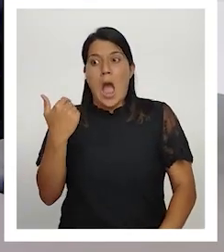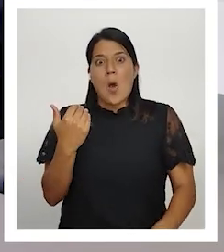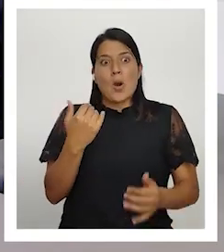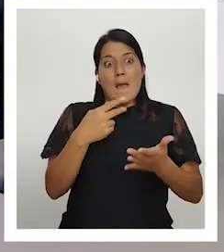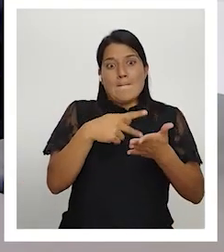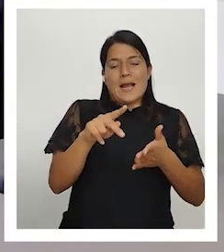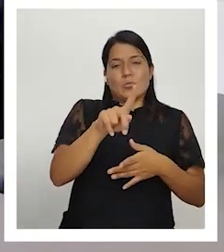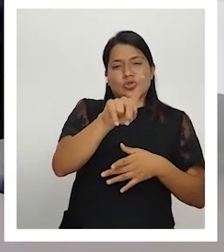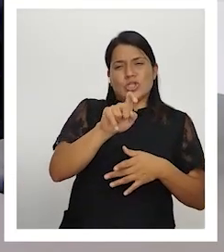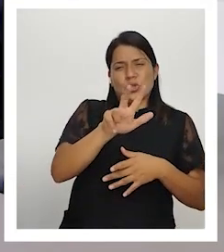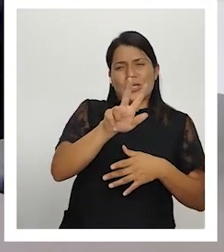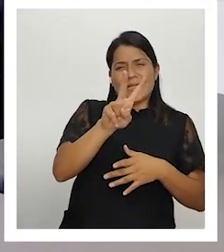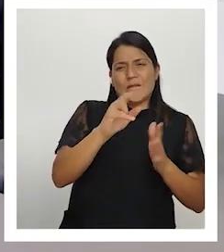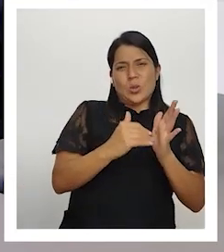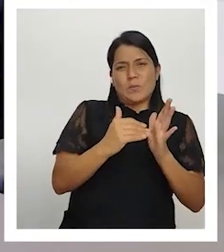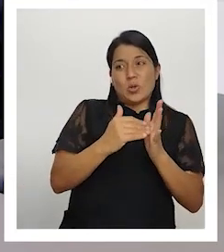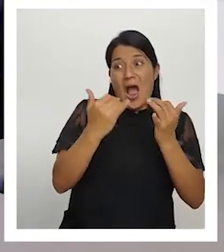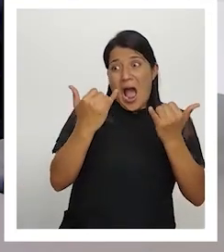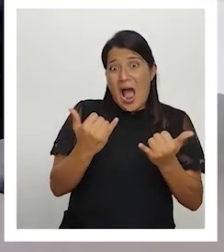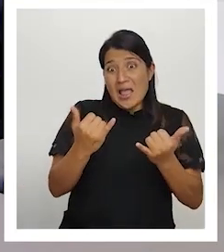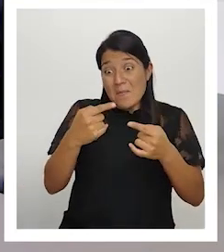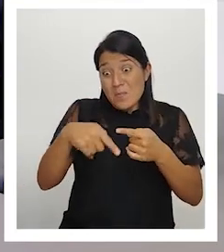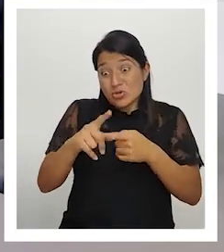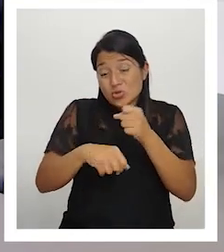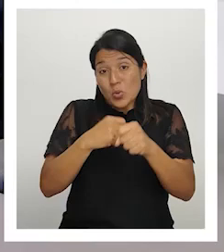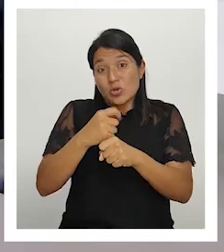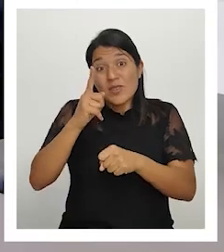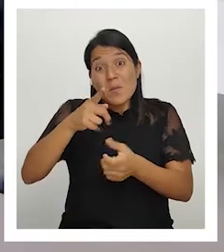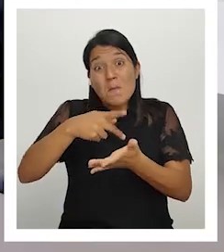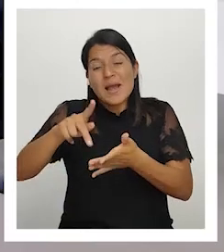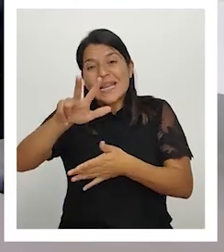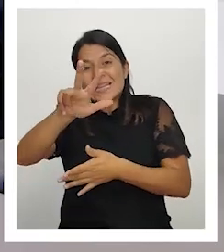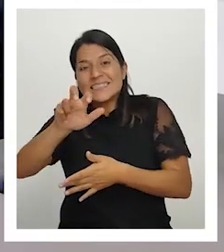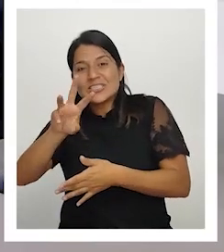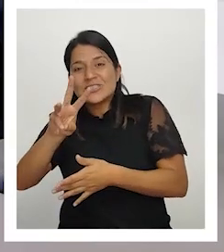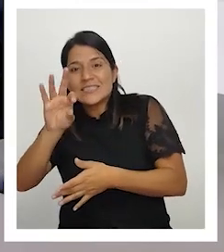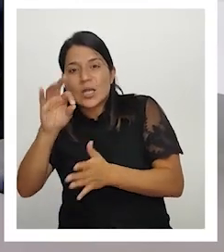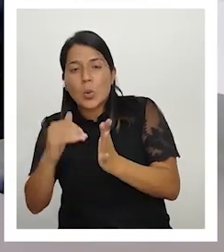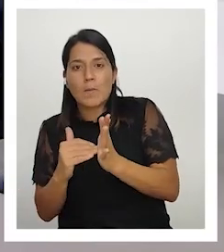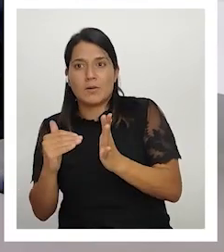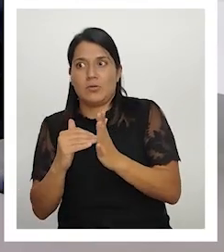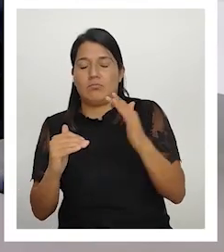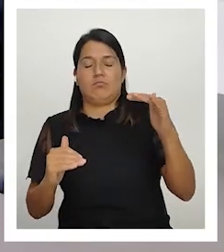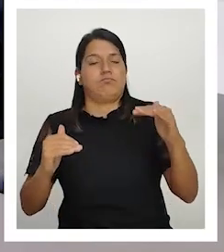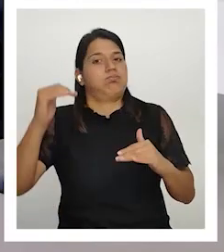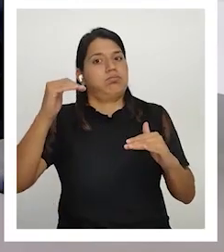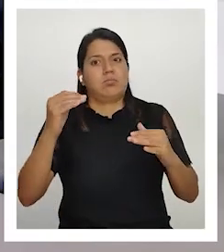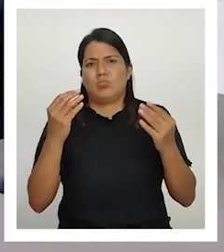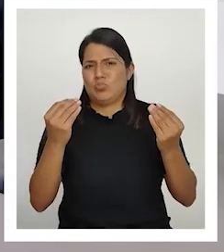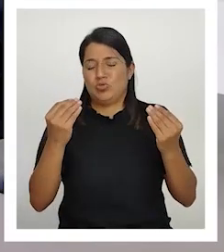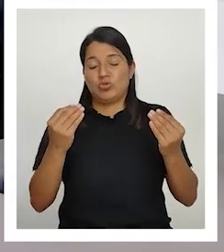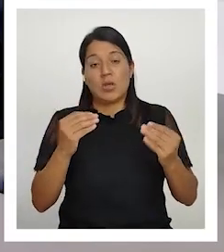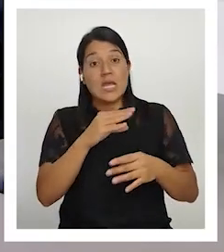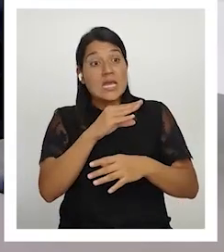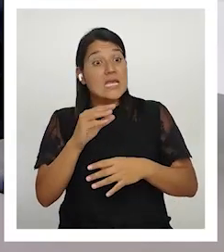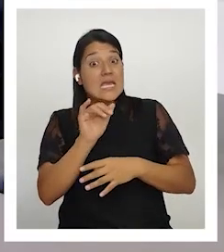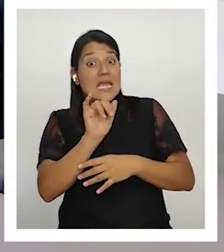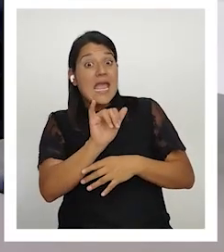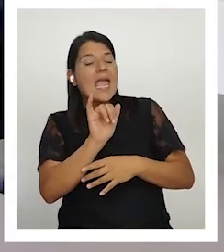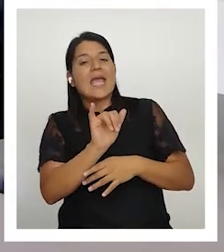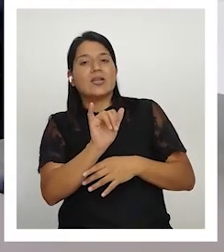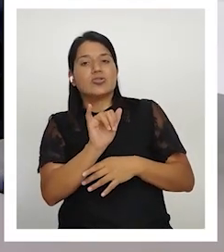Eso es completamente desproporcionado. Y como esto es, digámoslo así, escalonado, ¿verdad? De